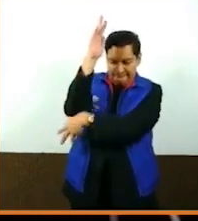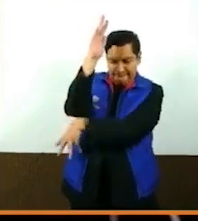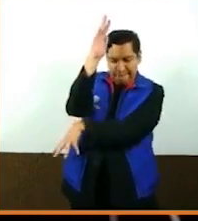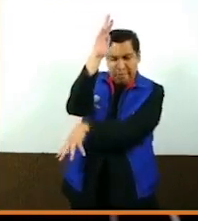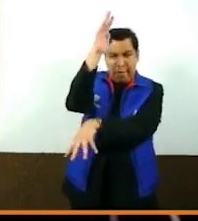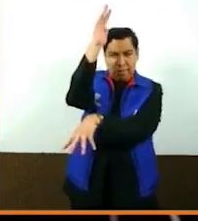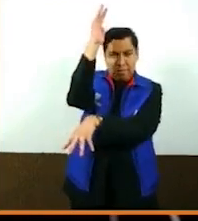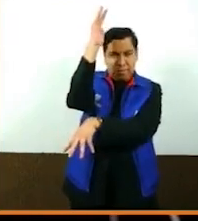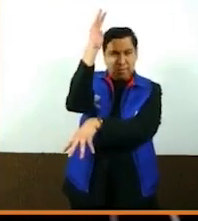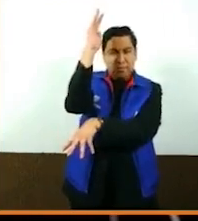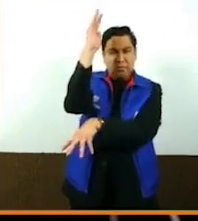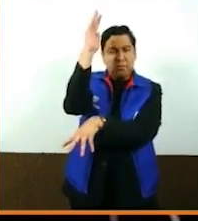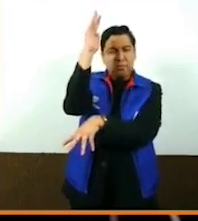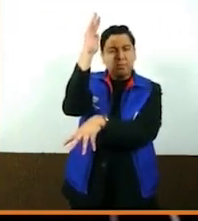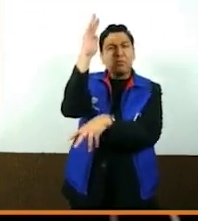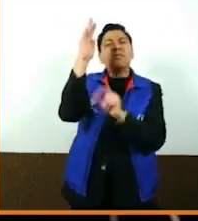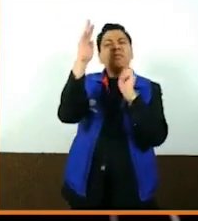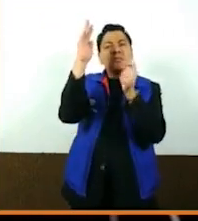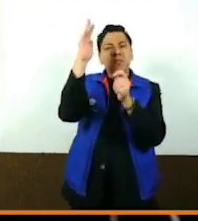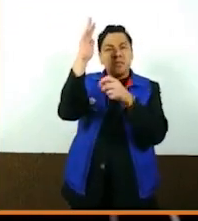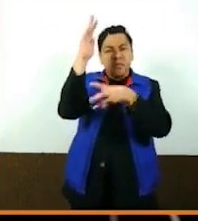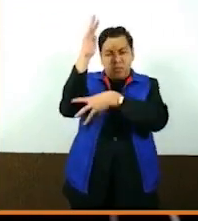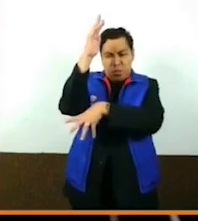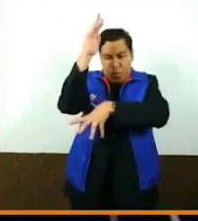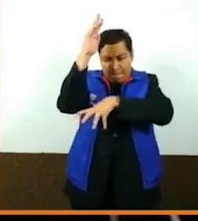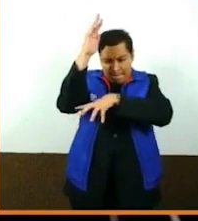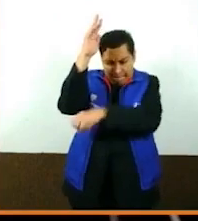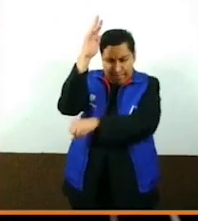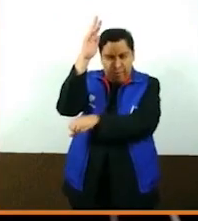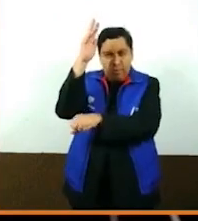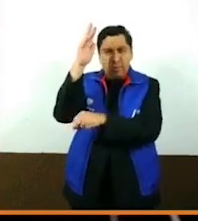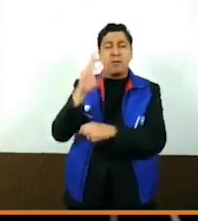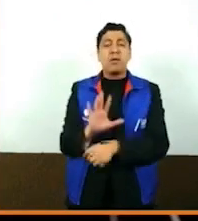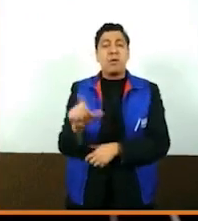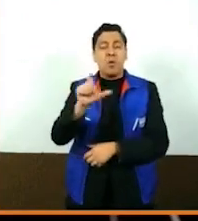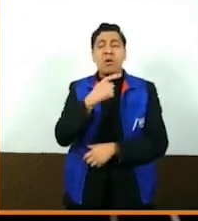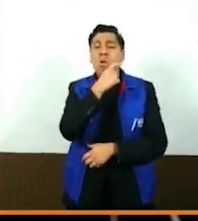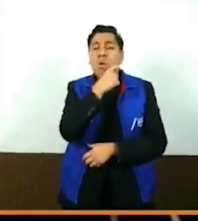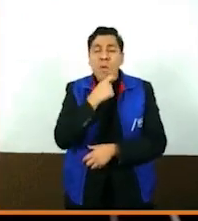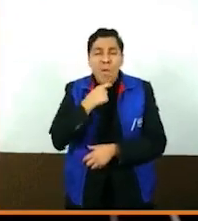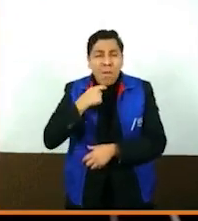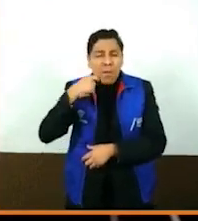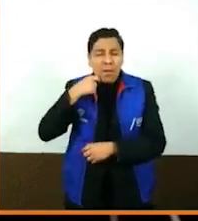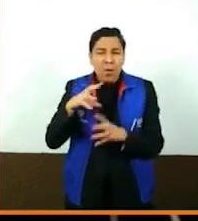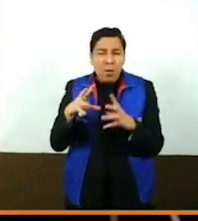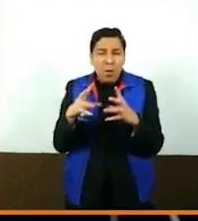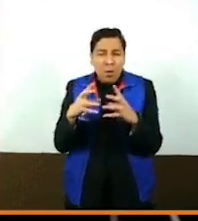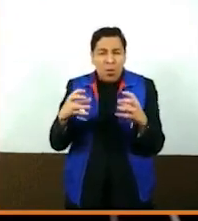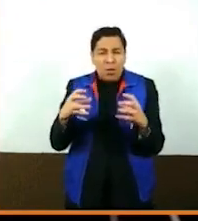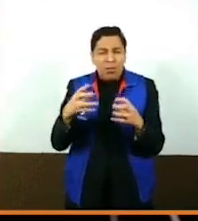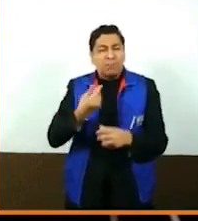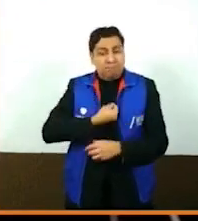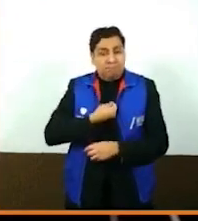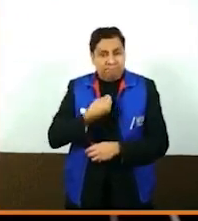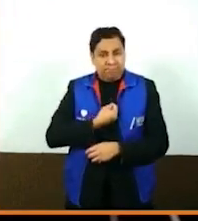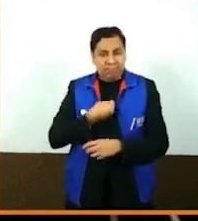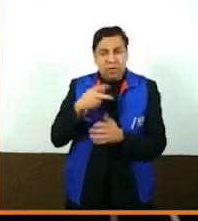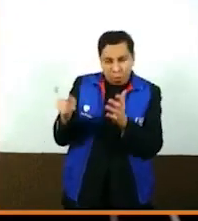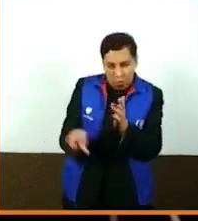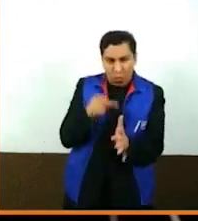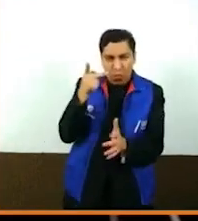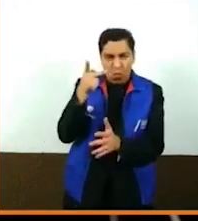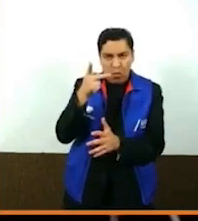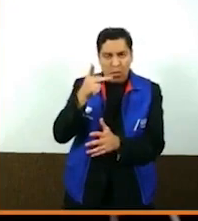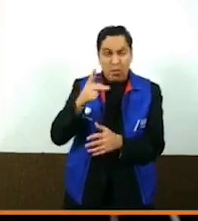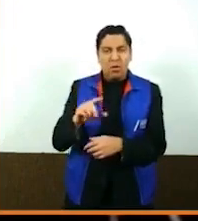tierra. ¿Eso qué permite? Mayor resistencia a la sequía. Muy buena noticia. Otra cosa que descubrimos es,